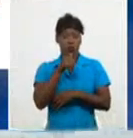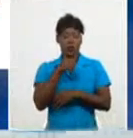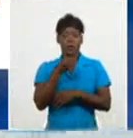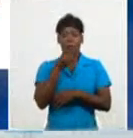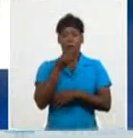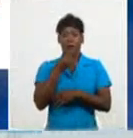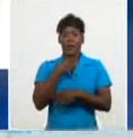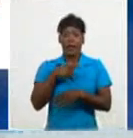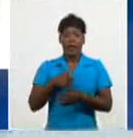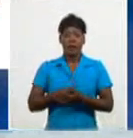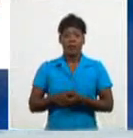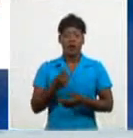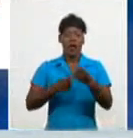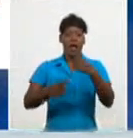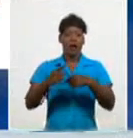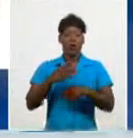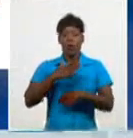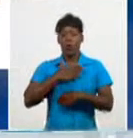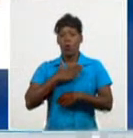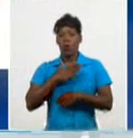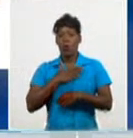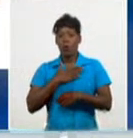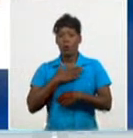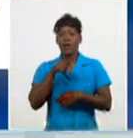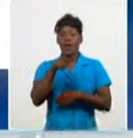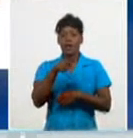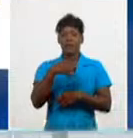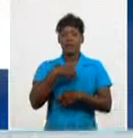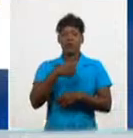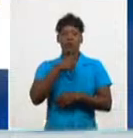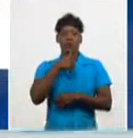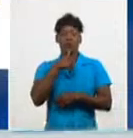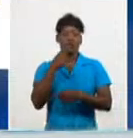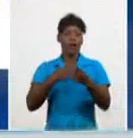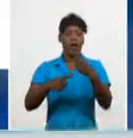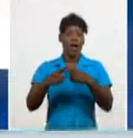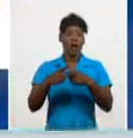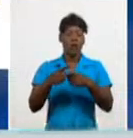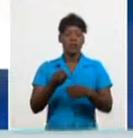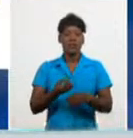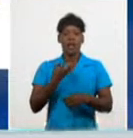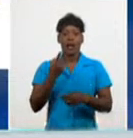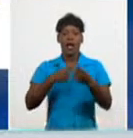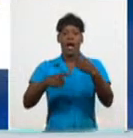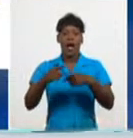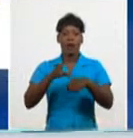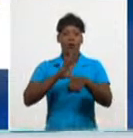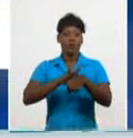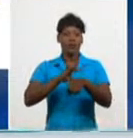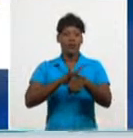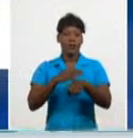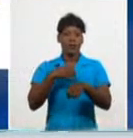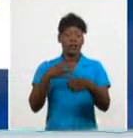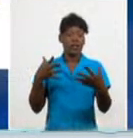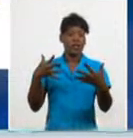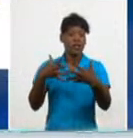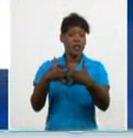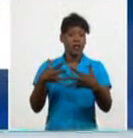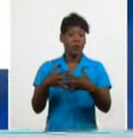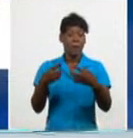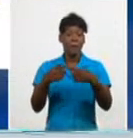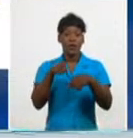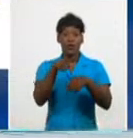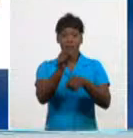epidemiológico de haber adquirido la enfermedad y tiene síntomas de la enfermedad. Ese no es el caso del contacto